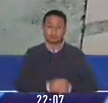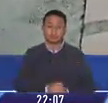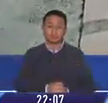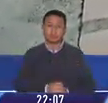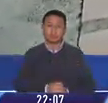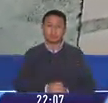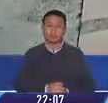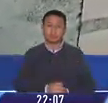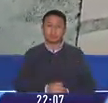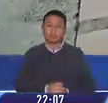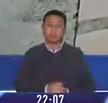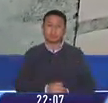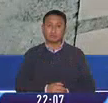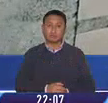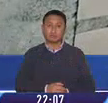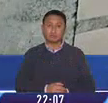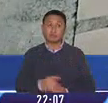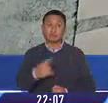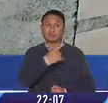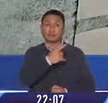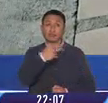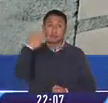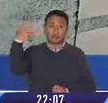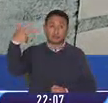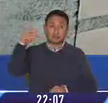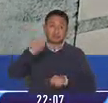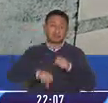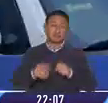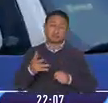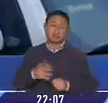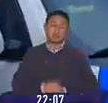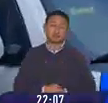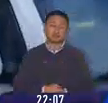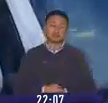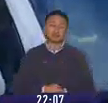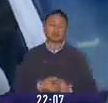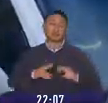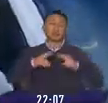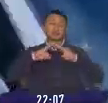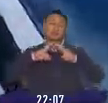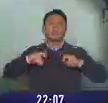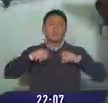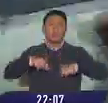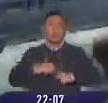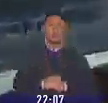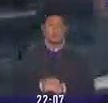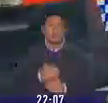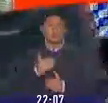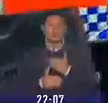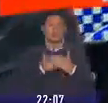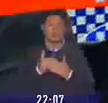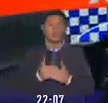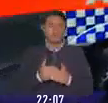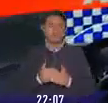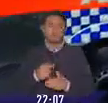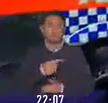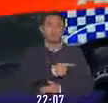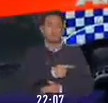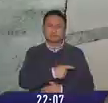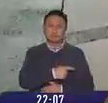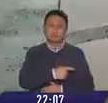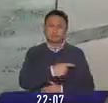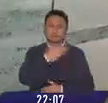con esa cámara. No sé, según escuché yo, que no vale la cámara, ¿no? Las investigaciones avanzan para determinar cómo los